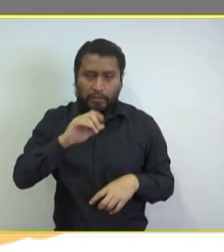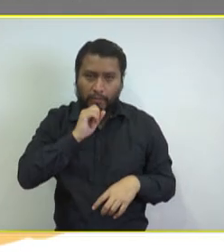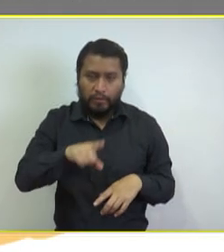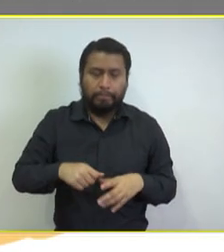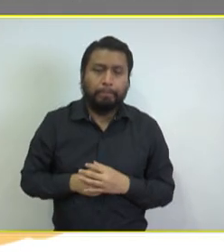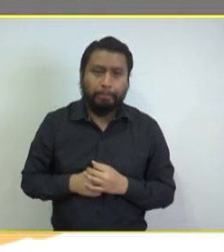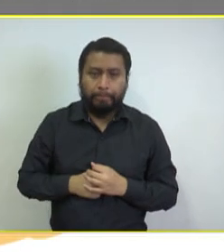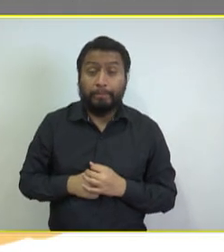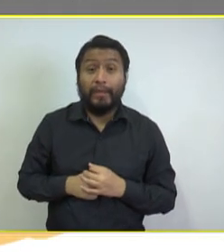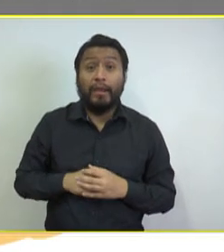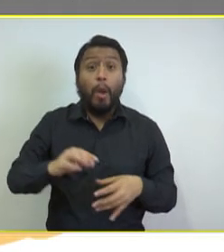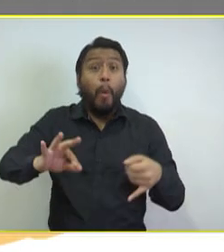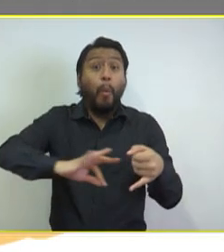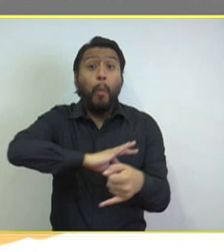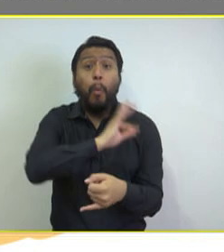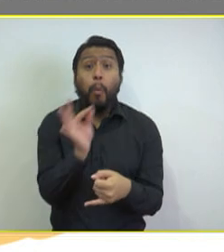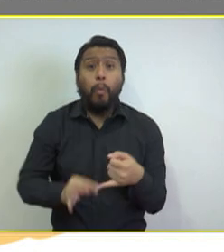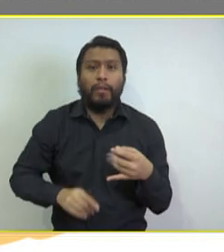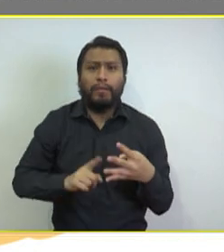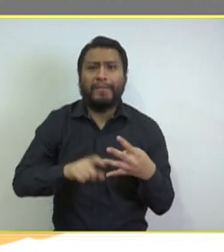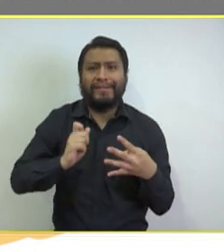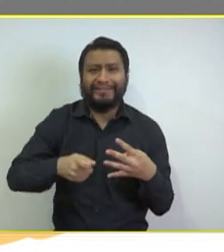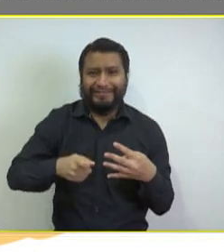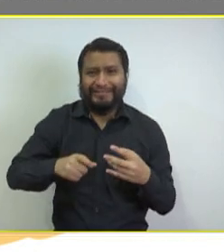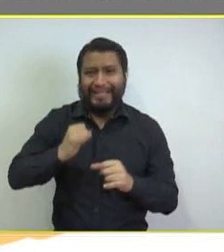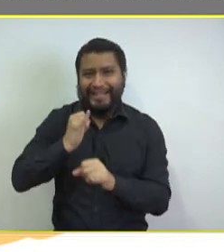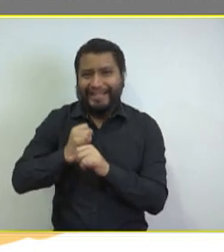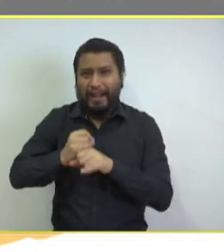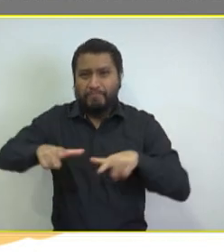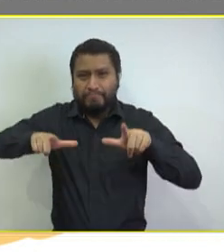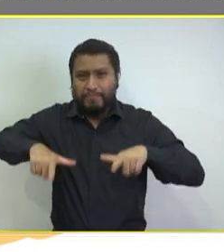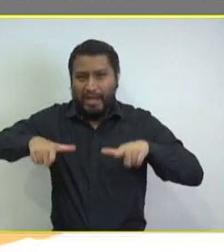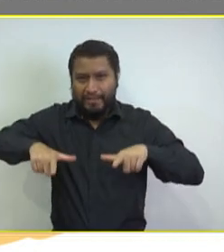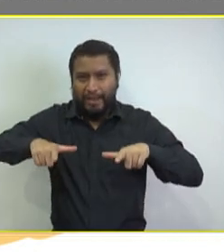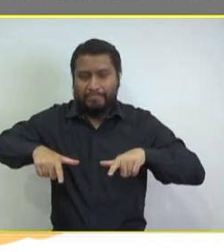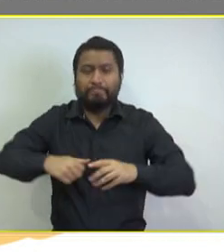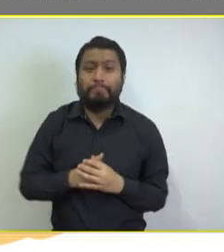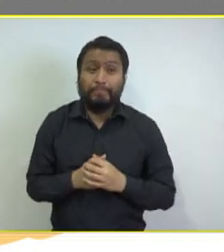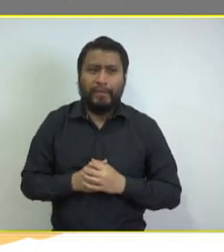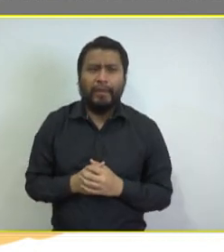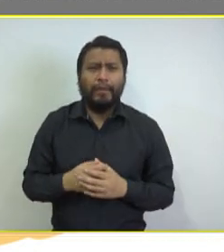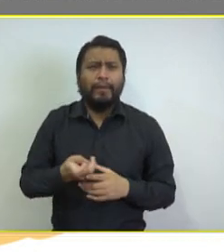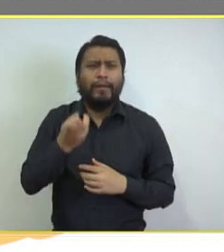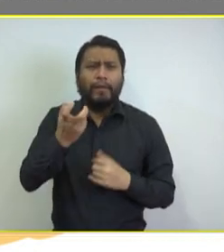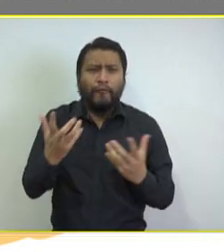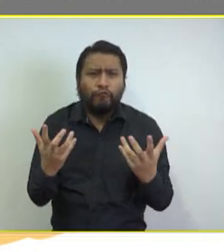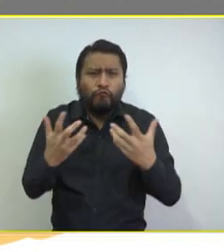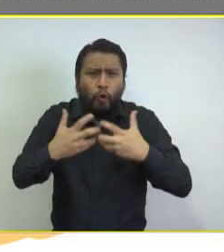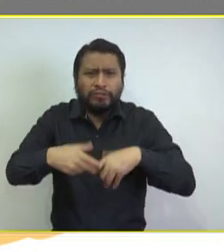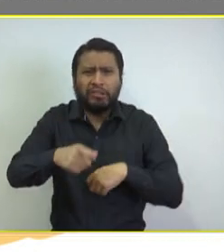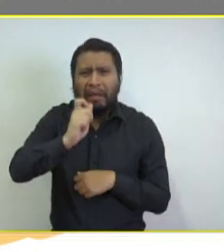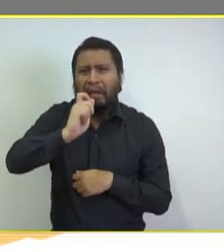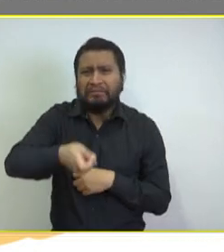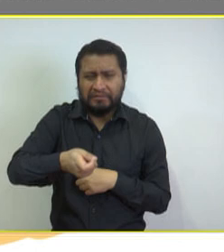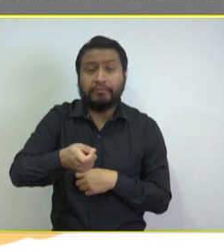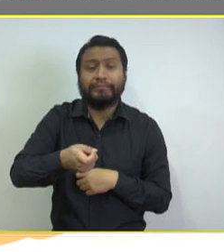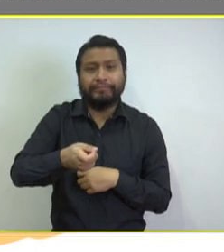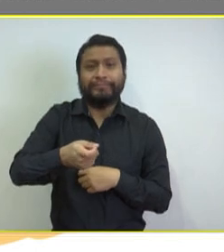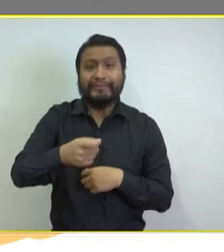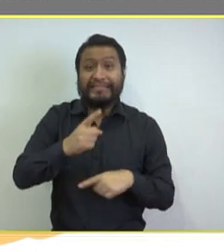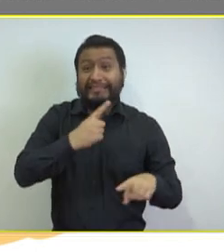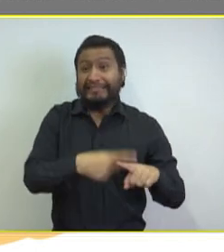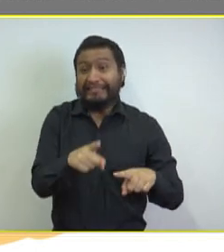El último elemento sería la página web. La función de este elemento es servir como un repositorio de todos